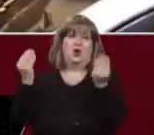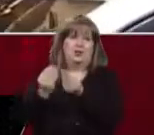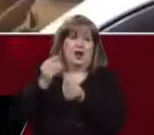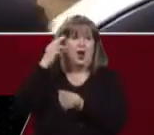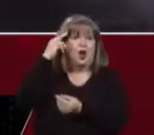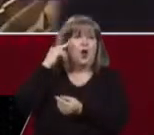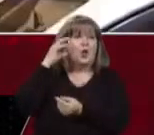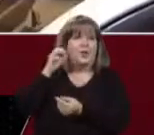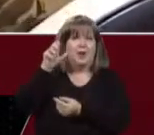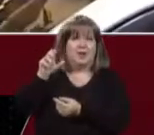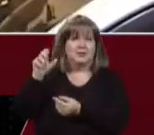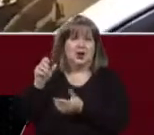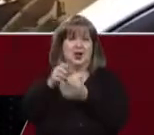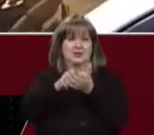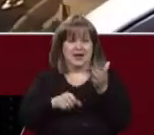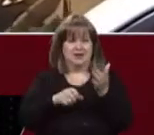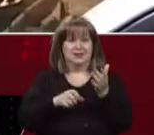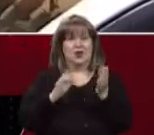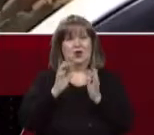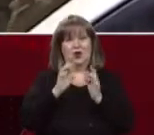ojo en esta persona. Muchas gracias, Sofi.